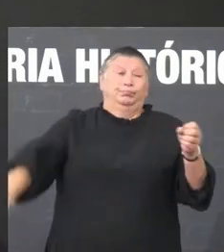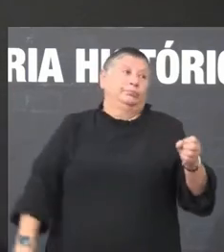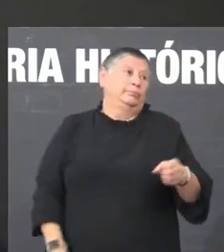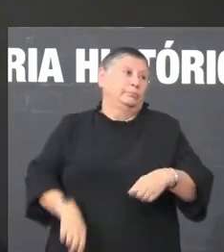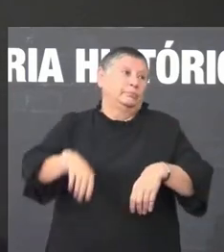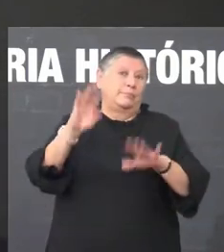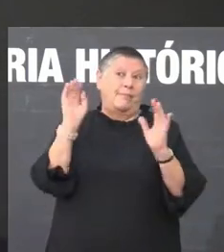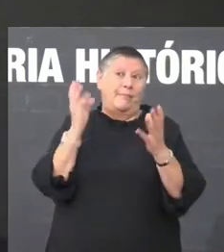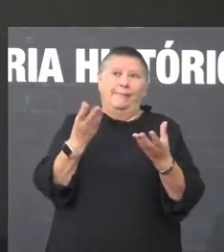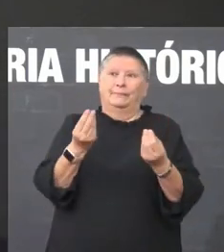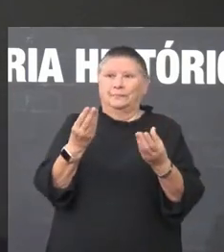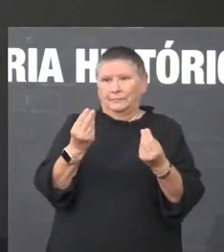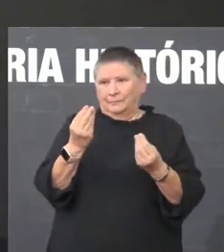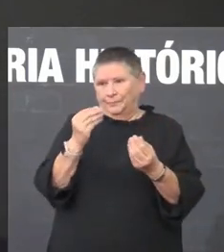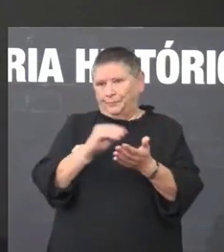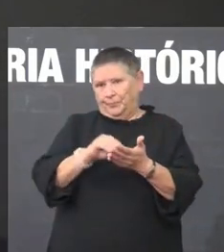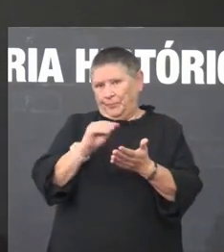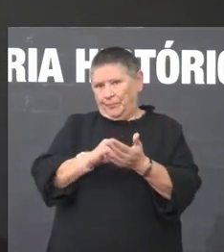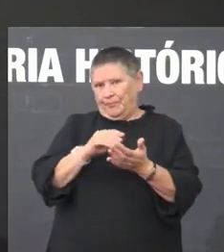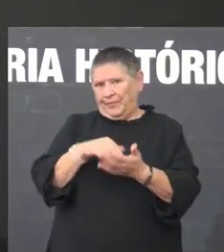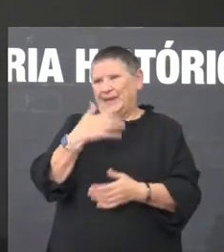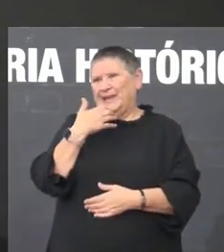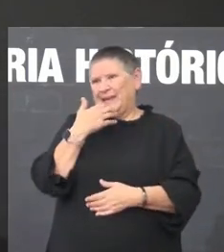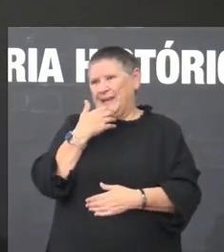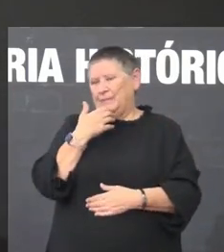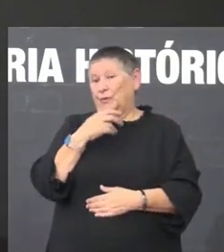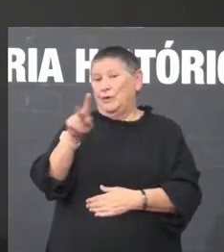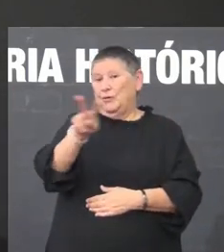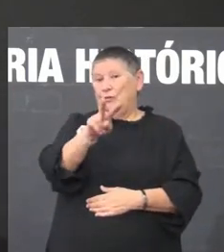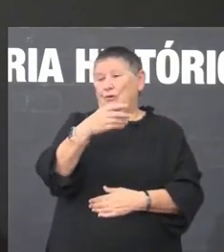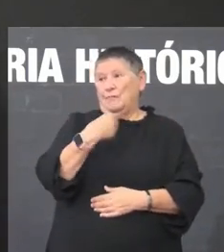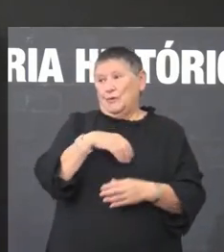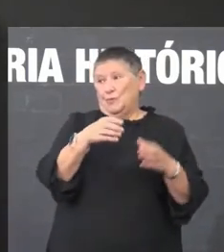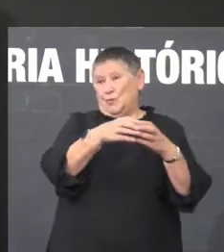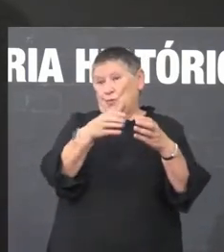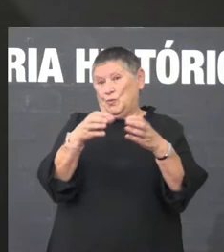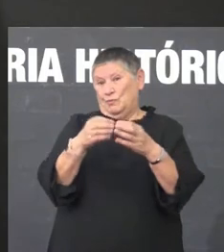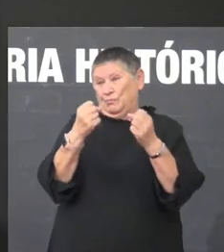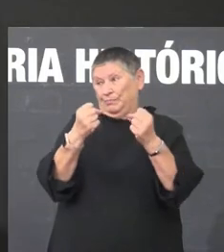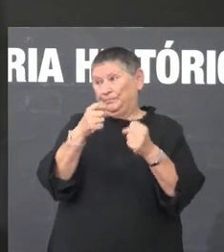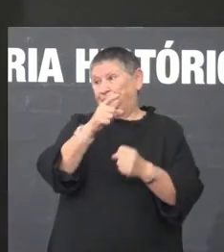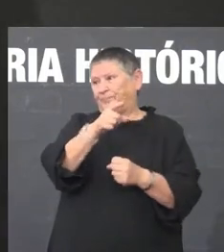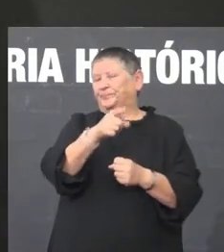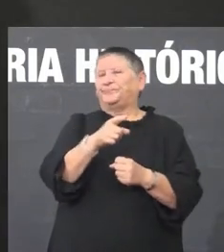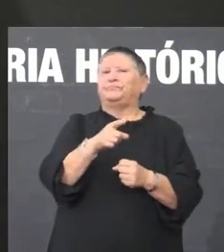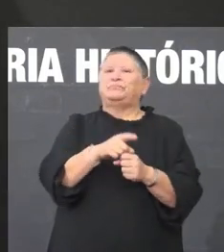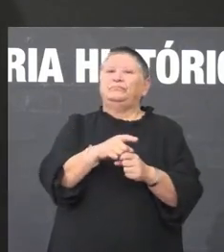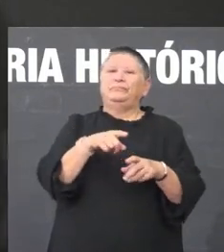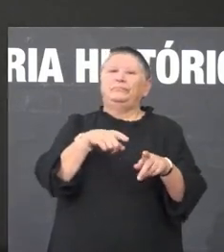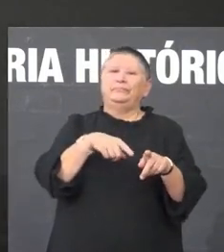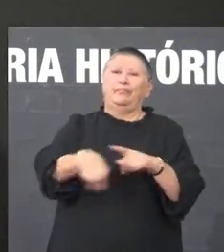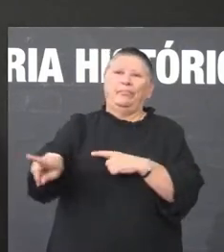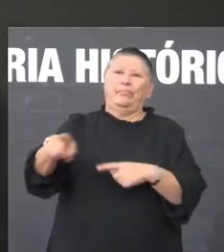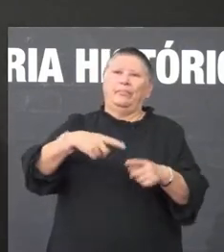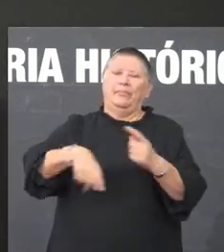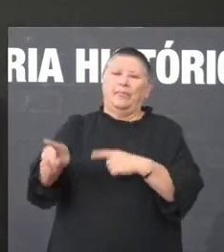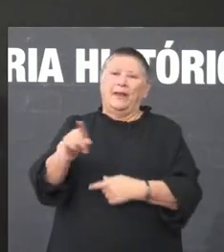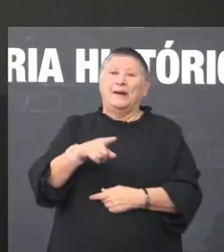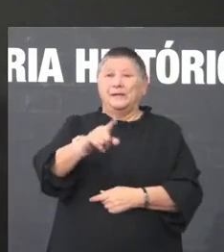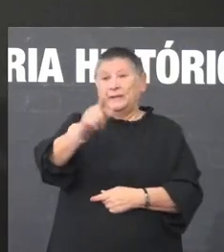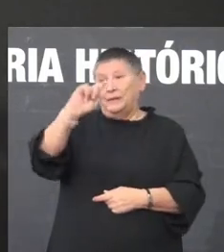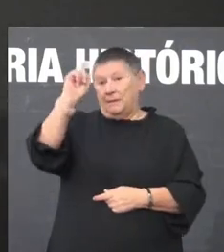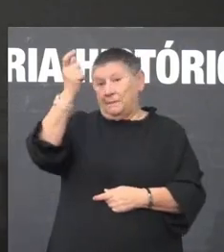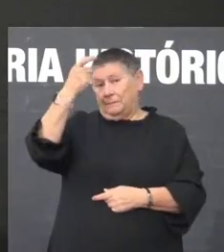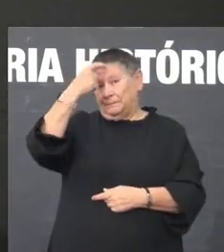y se la saltan, y hay muchísimos ejemplos de ello, la tienen ellos. Porque evidentemente no solo las representaciones políticas, esa